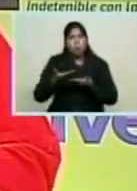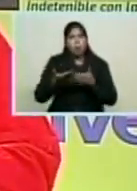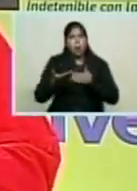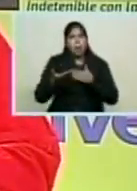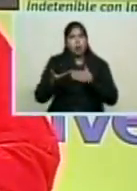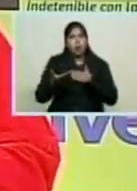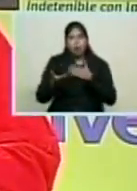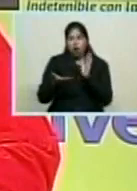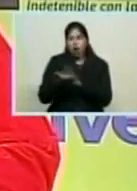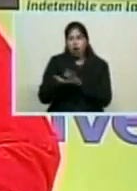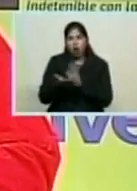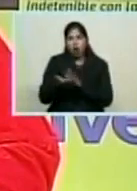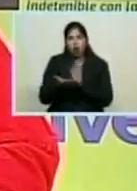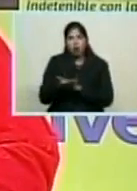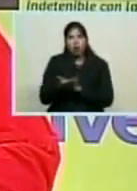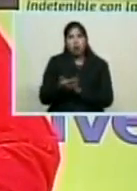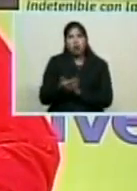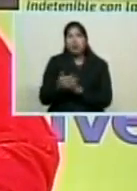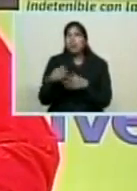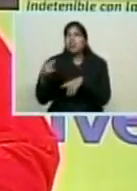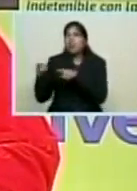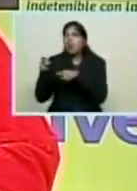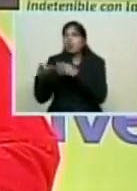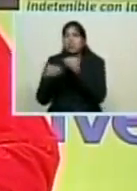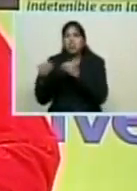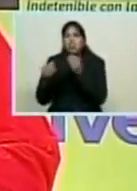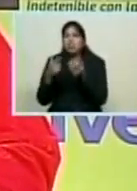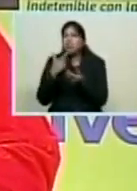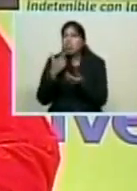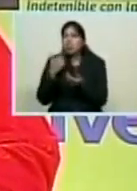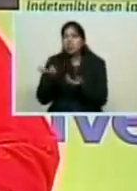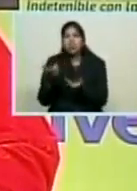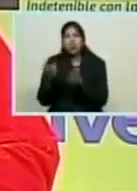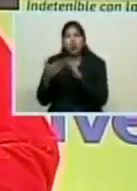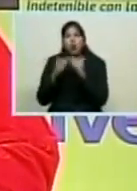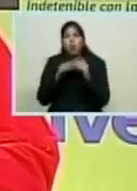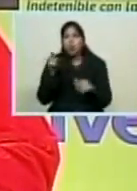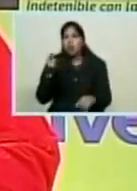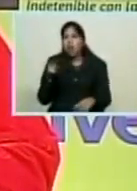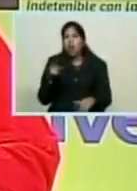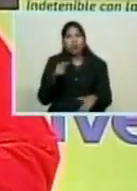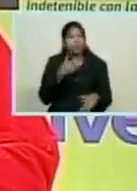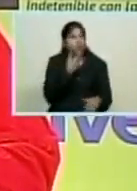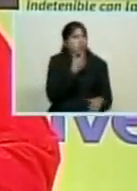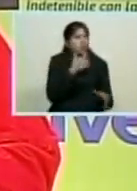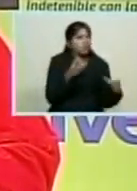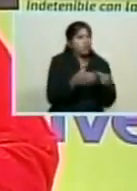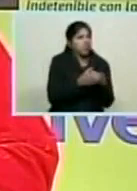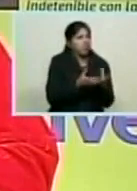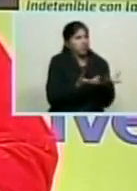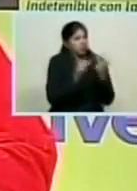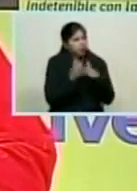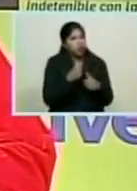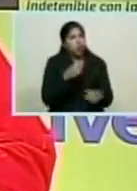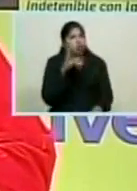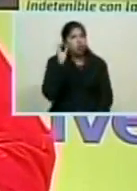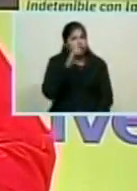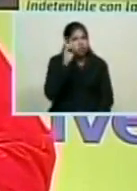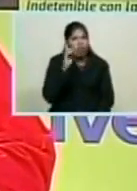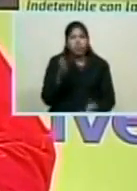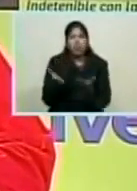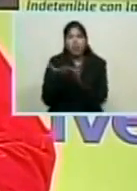propuestas que hace la comunidad, que hacen los docentes, que hacen los